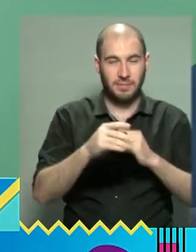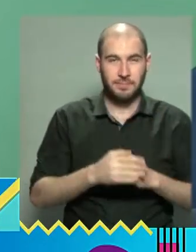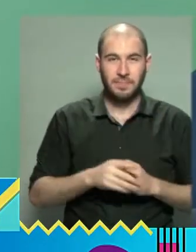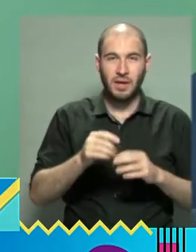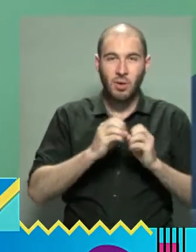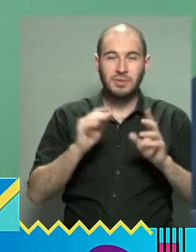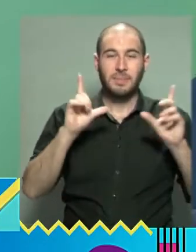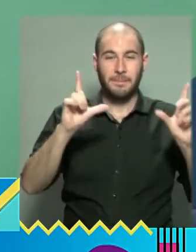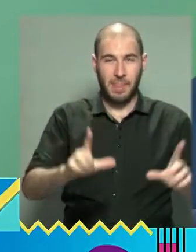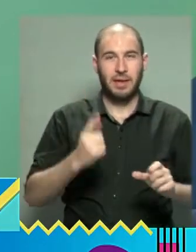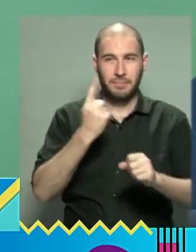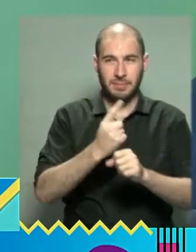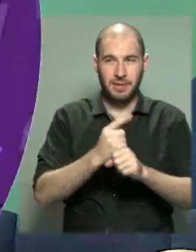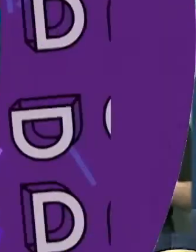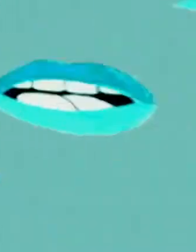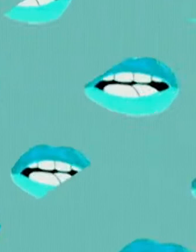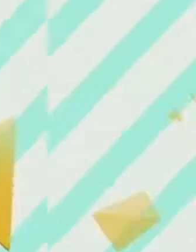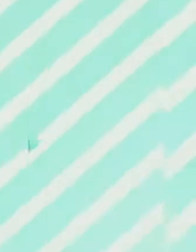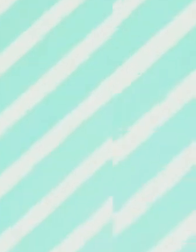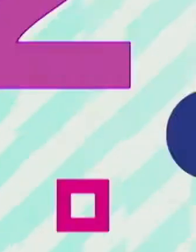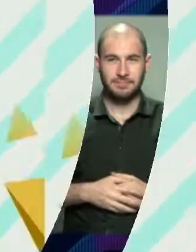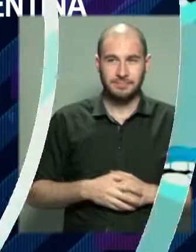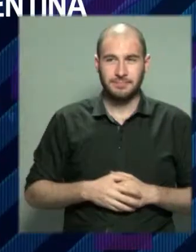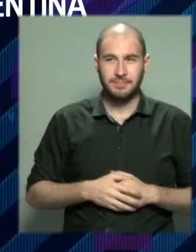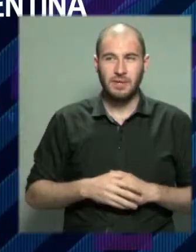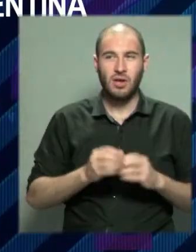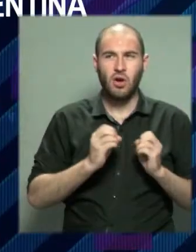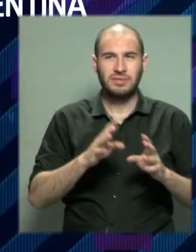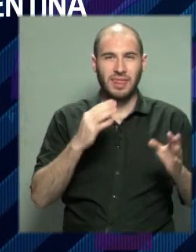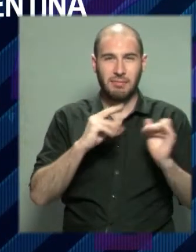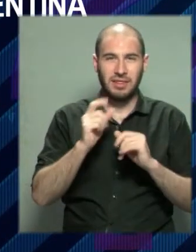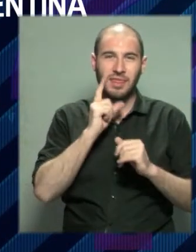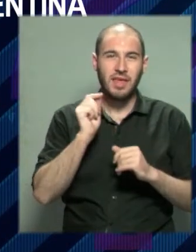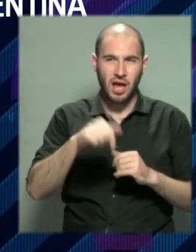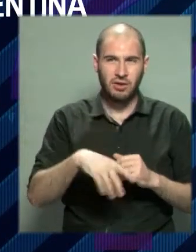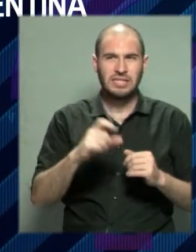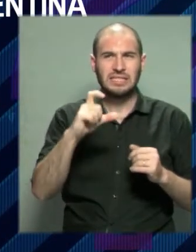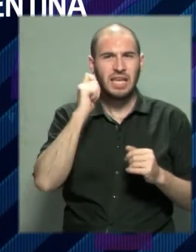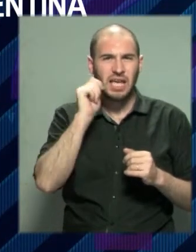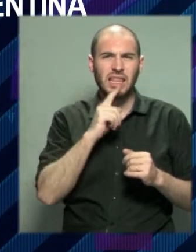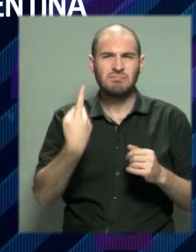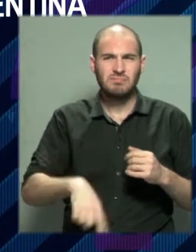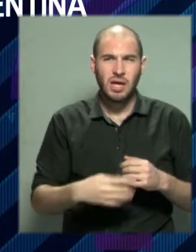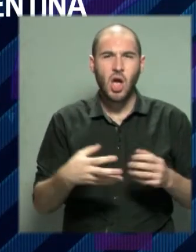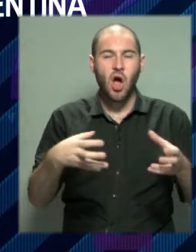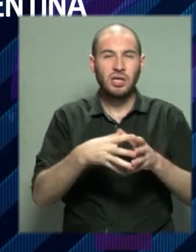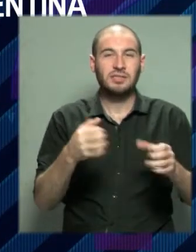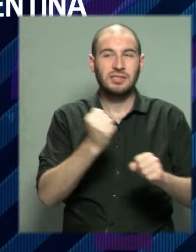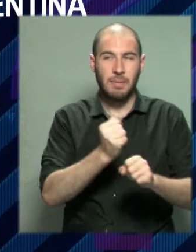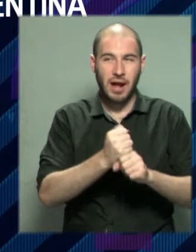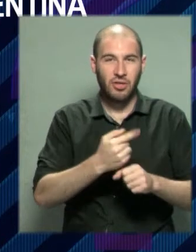entonces con la primera placa y abrimos el debate de Distintos Parecidos en este día de hoy. ¿Qué es la CGT? Bueno, Organización de